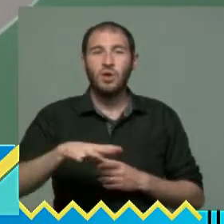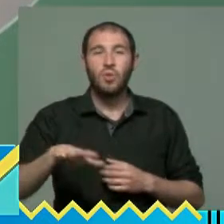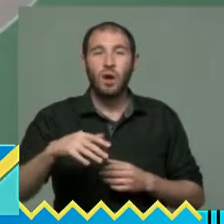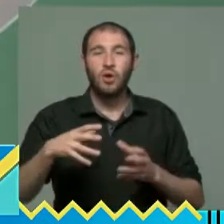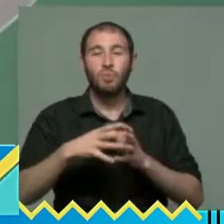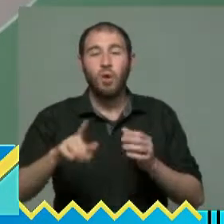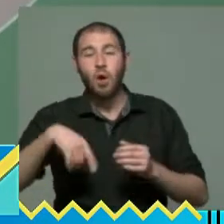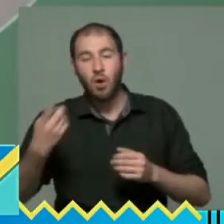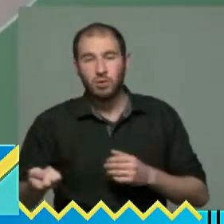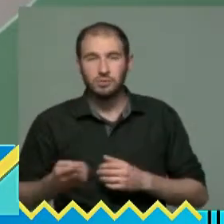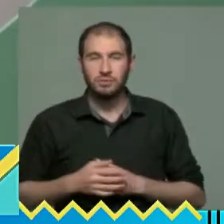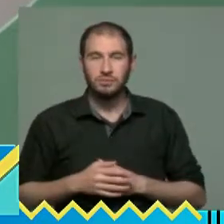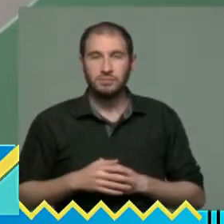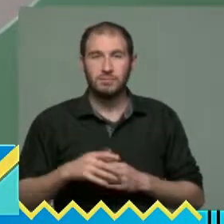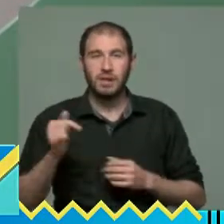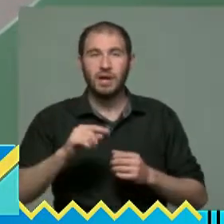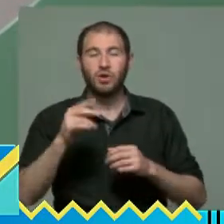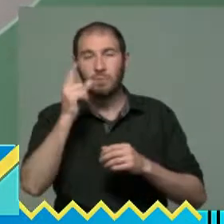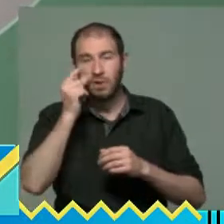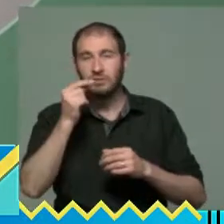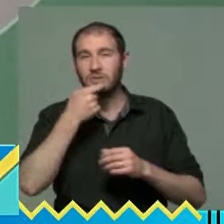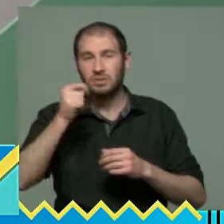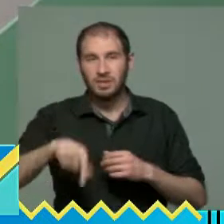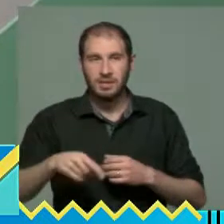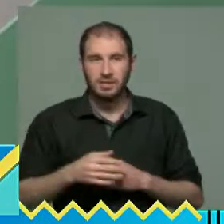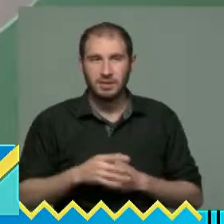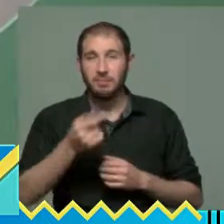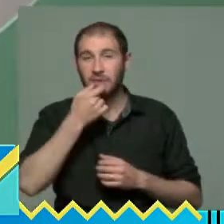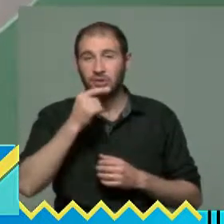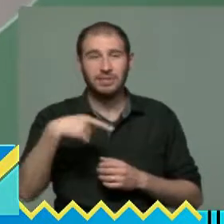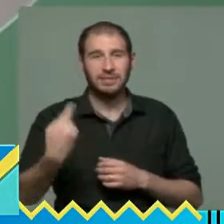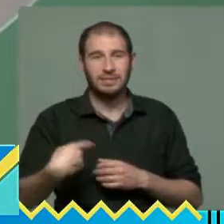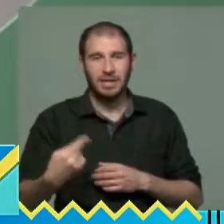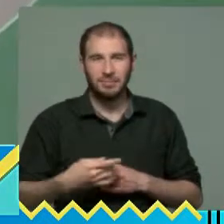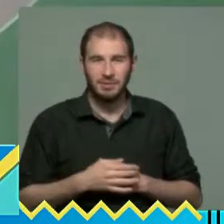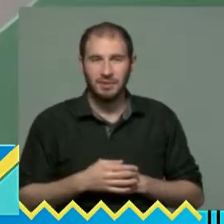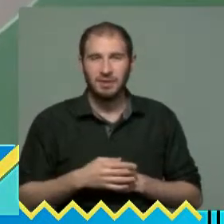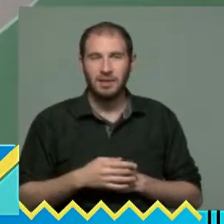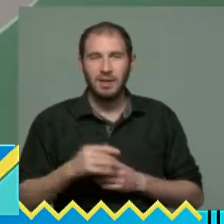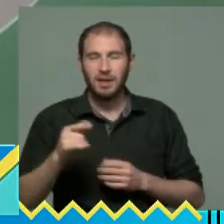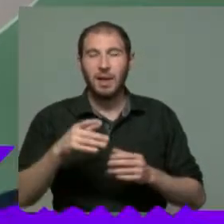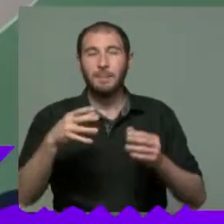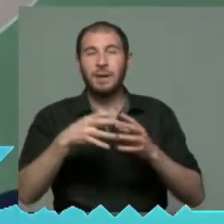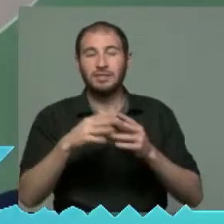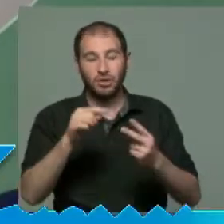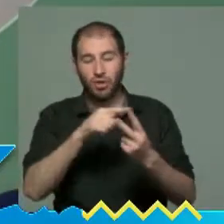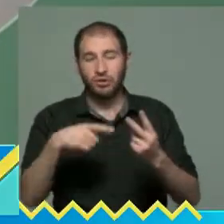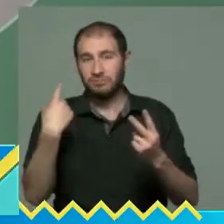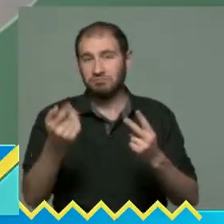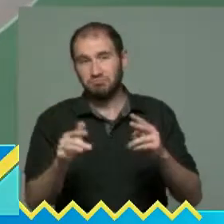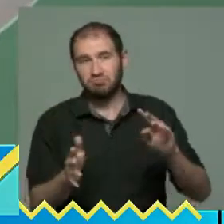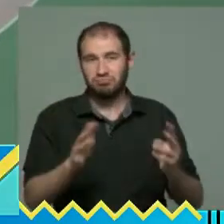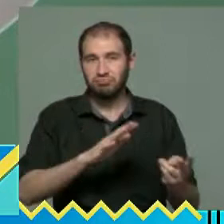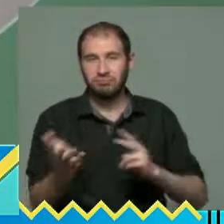otras fuerzas en el régimen político mendocino. Es decir, Mendoza siempre tuvo un bipartidismo relativo, que